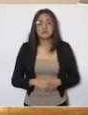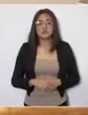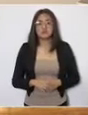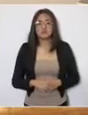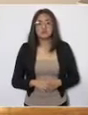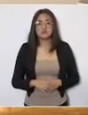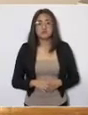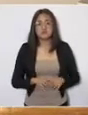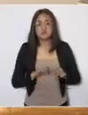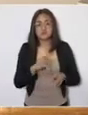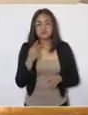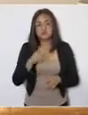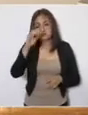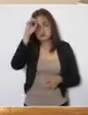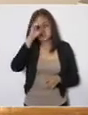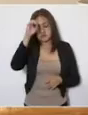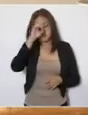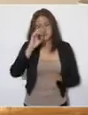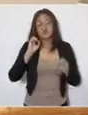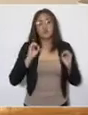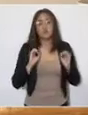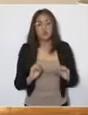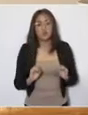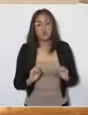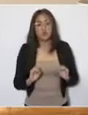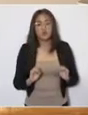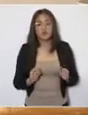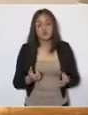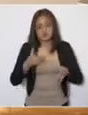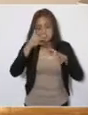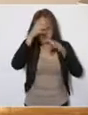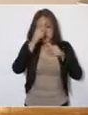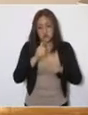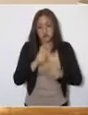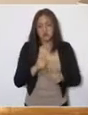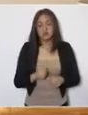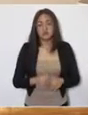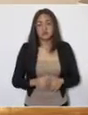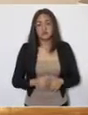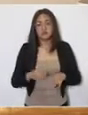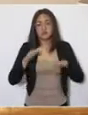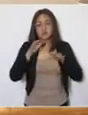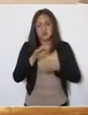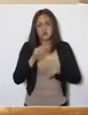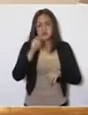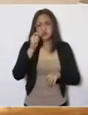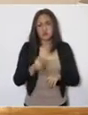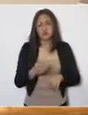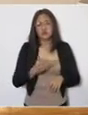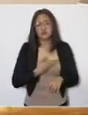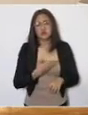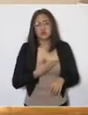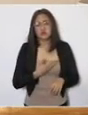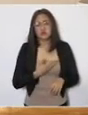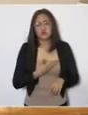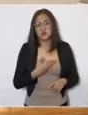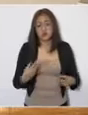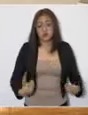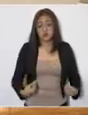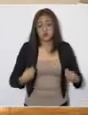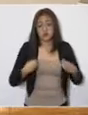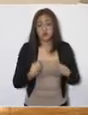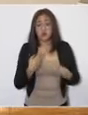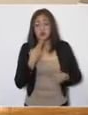y emite una opinión un acuerdo sobre declarar que la vida